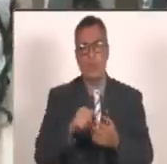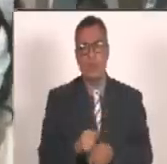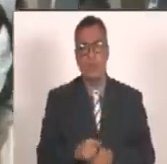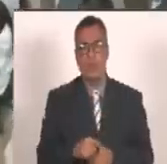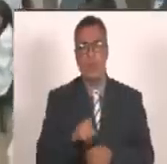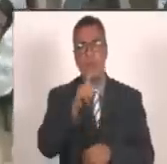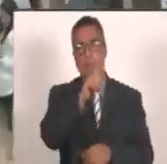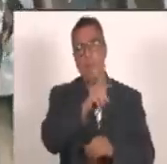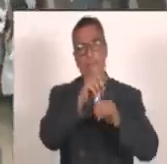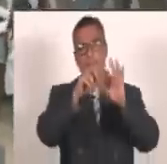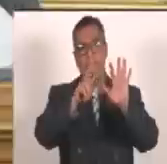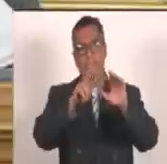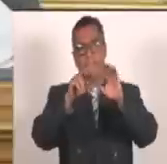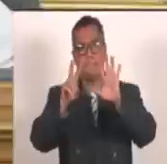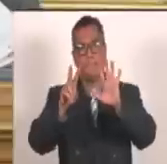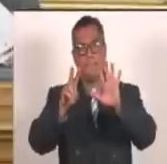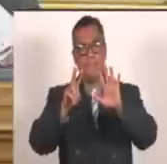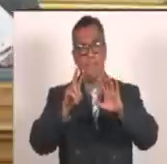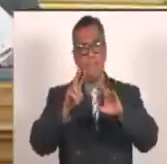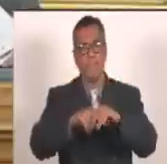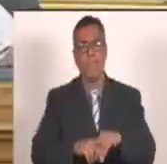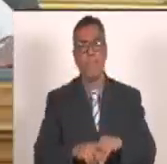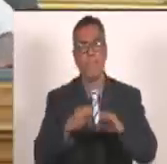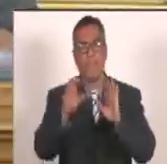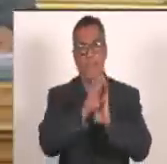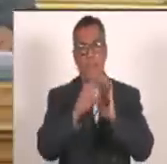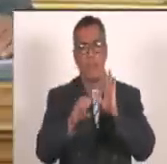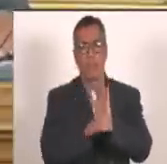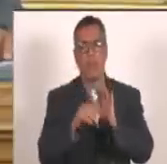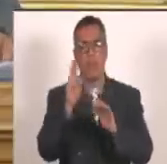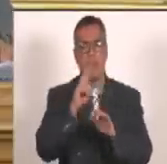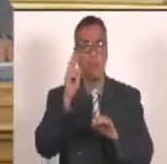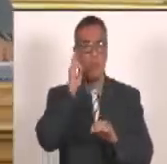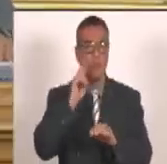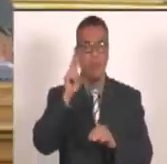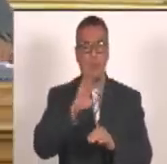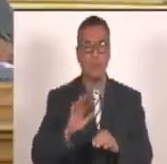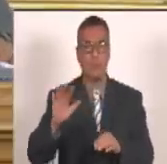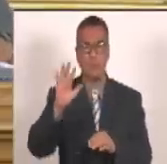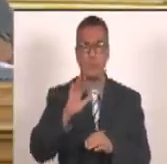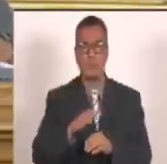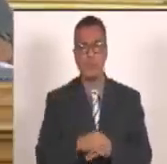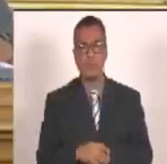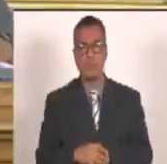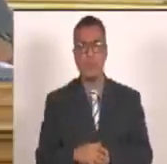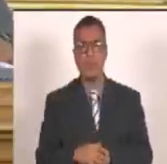artículo 187 de la Constitución de la República Bolivariana